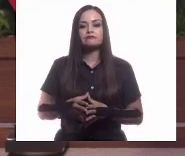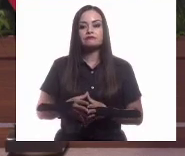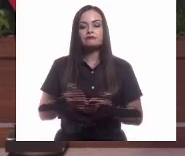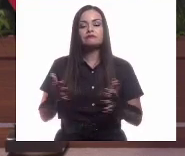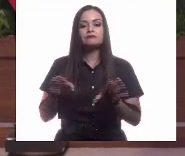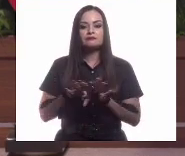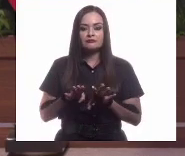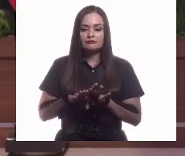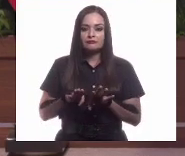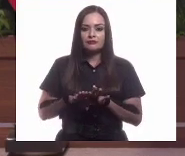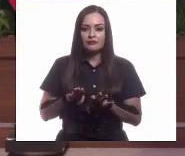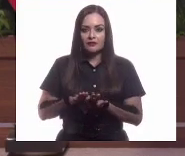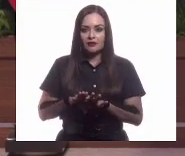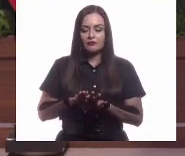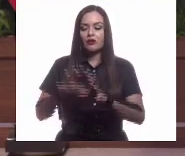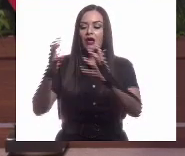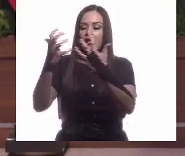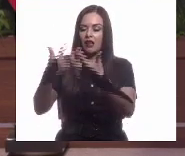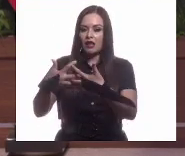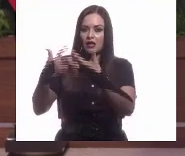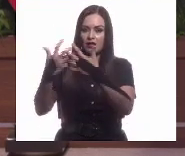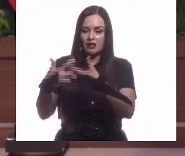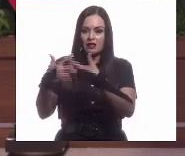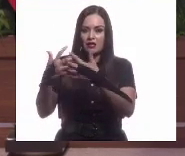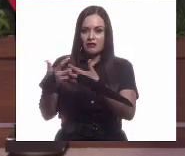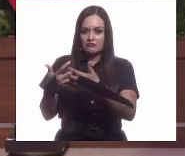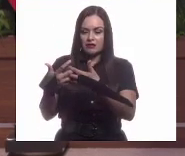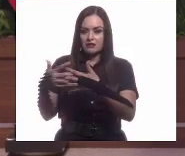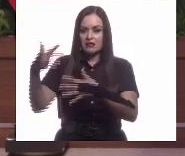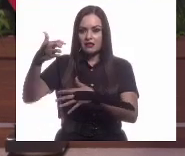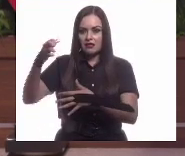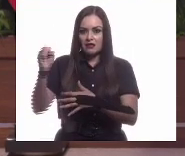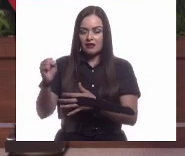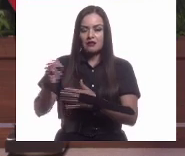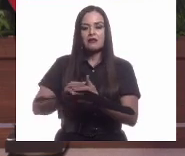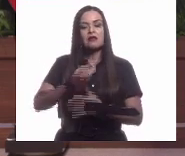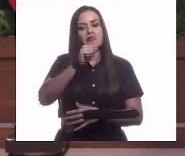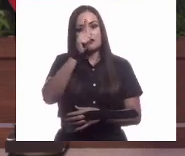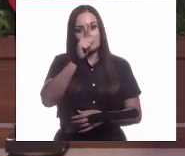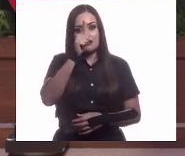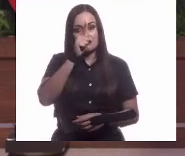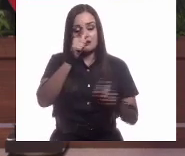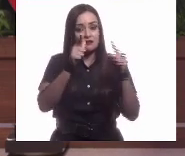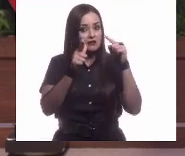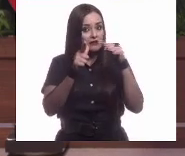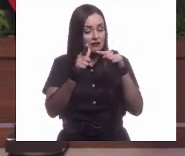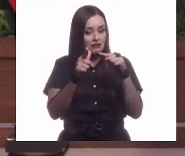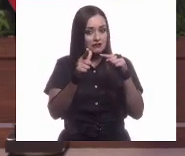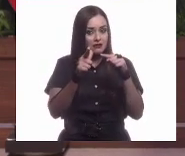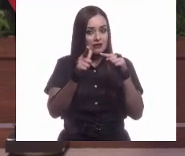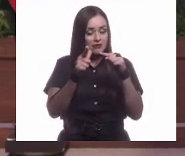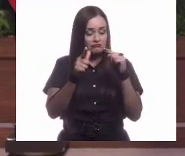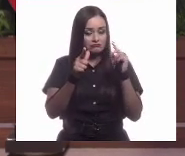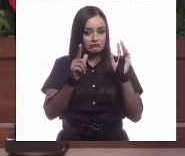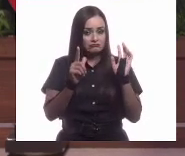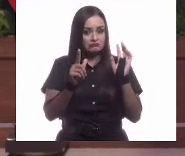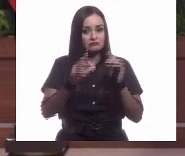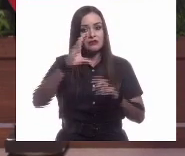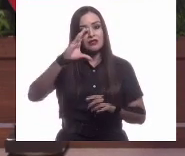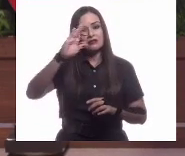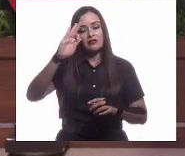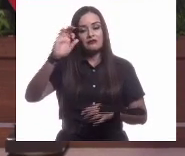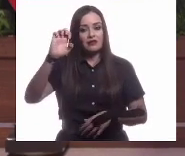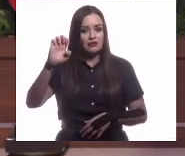va a permitir al sector privado utilizar el gas y a la Comisión Federal de Electricidad la posibilidad importantísima